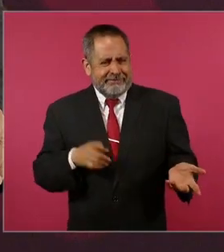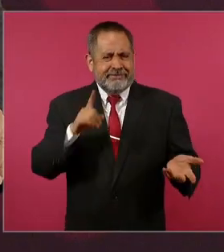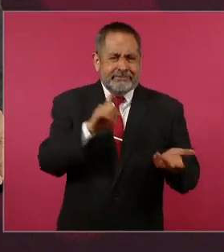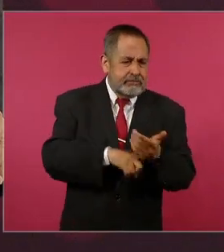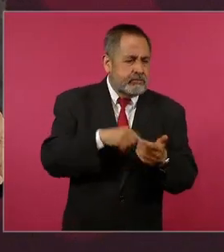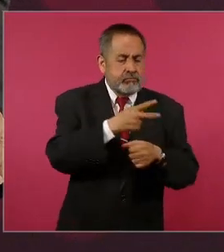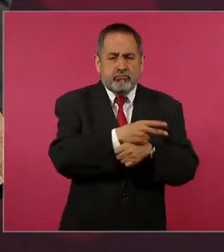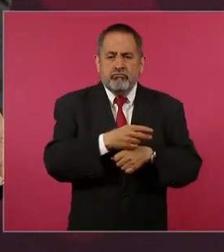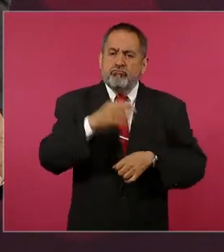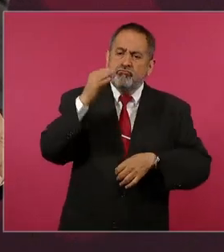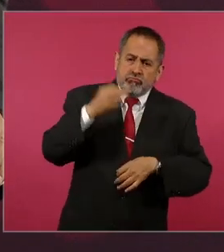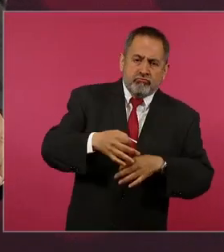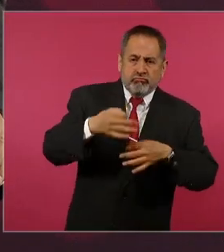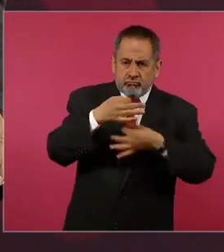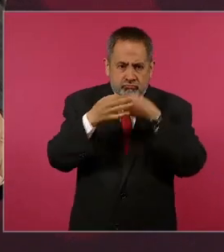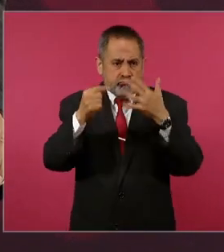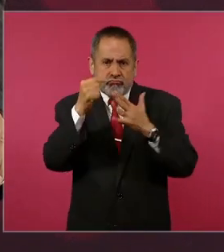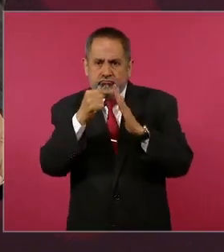propagandistas,